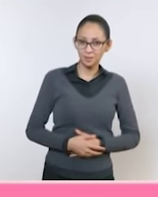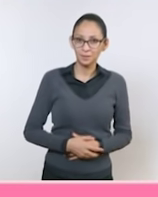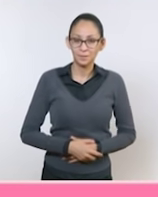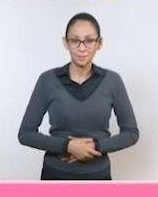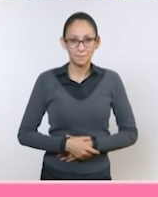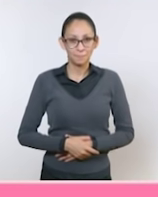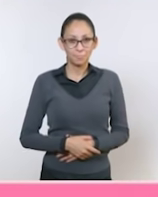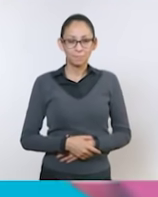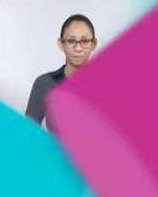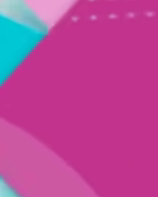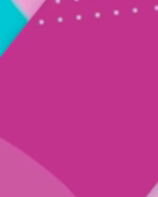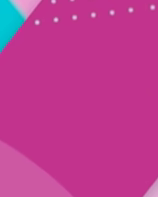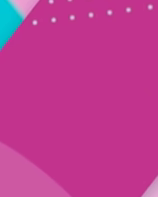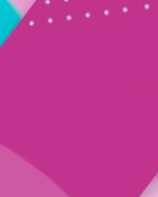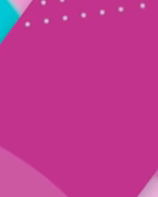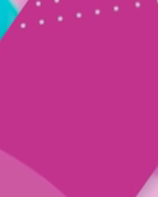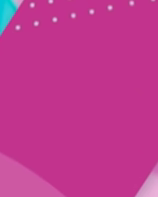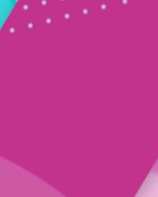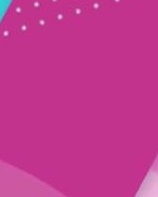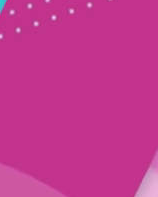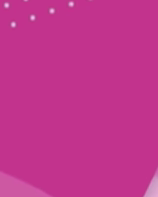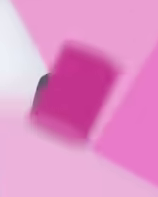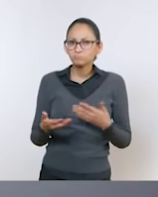Interesante, ¿no?